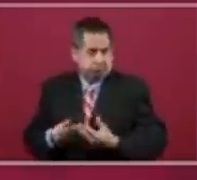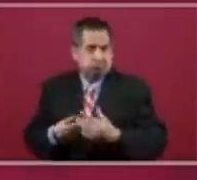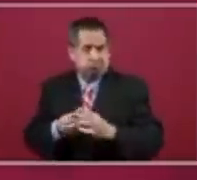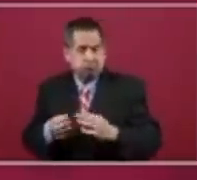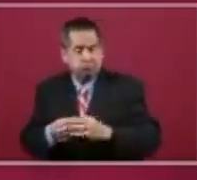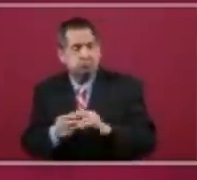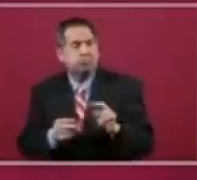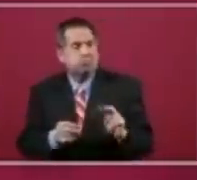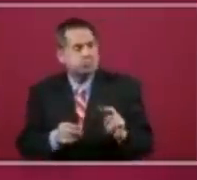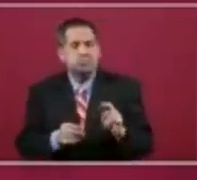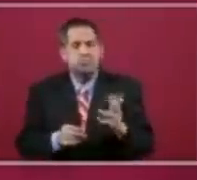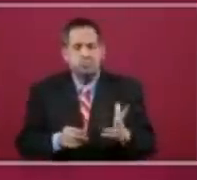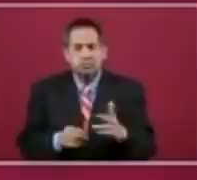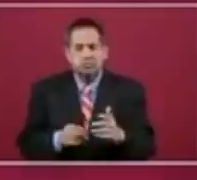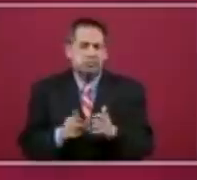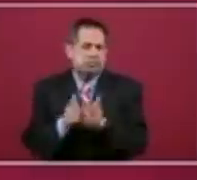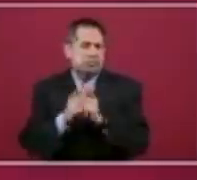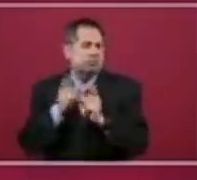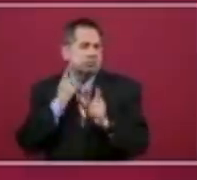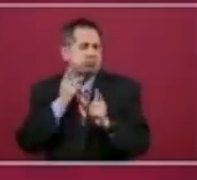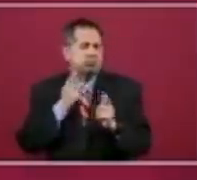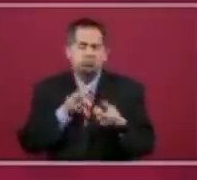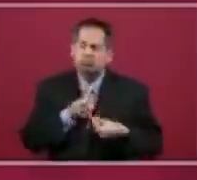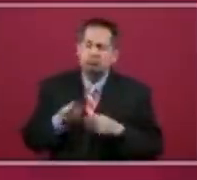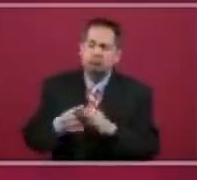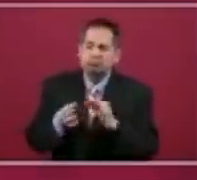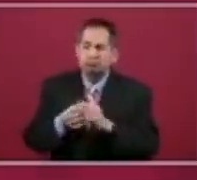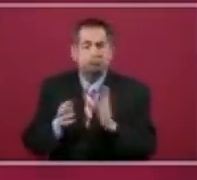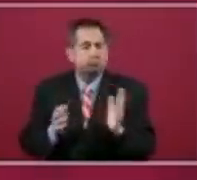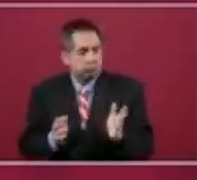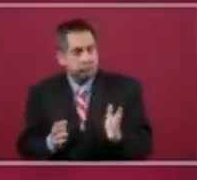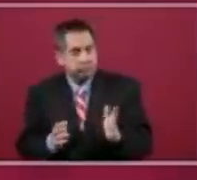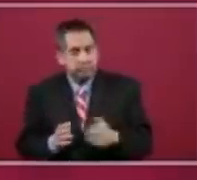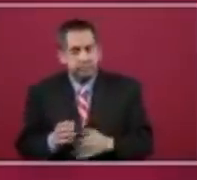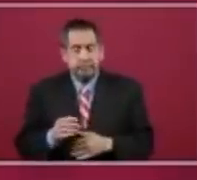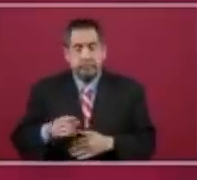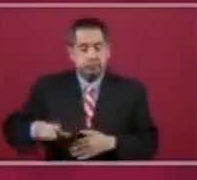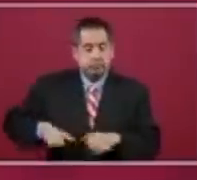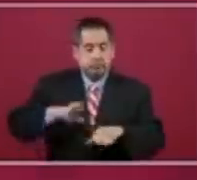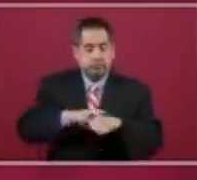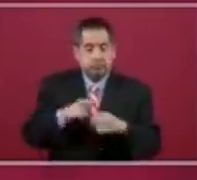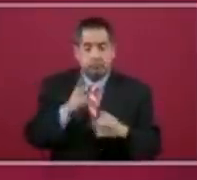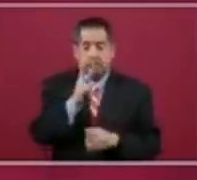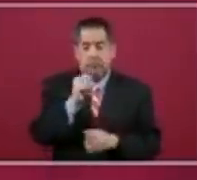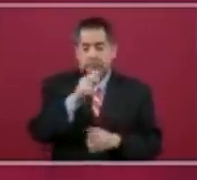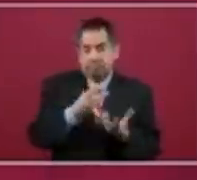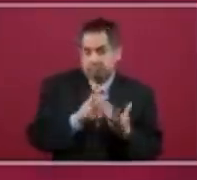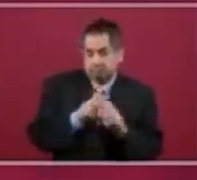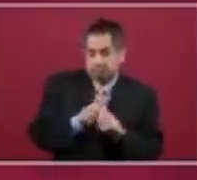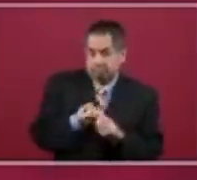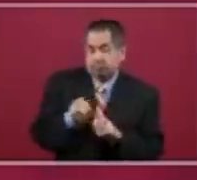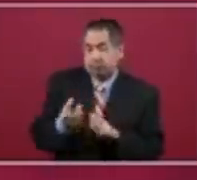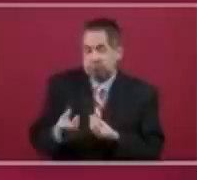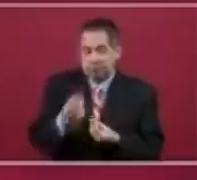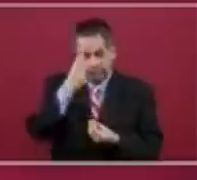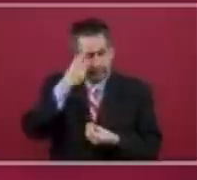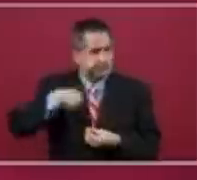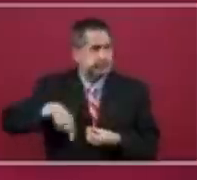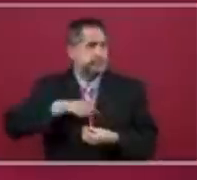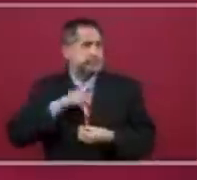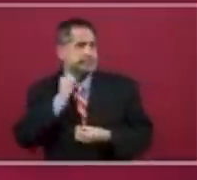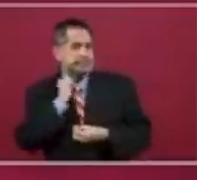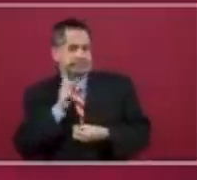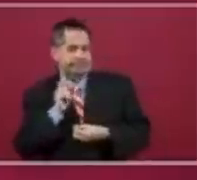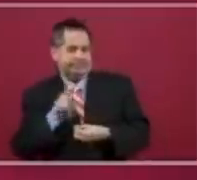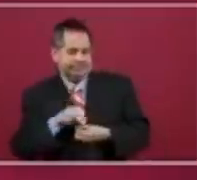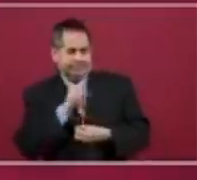en lo partidista, es decir, los gobernadores del PAN ayudaron a convencer a